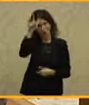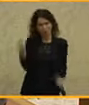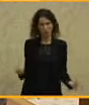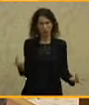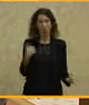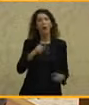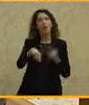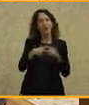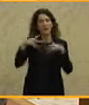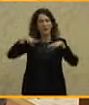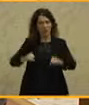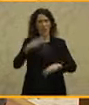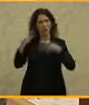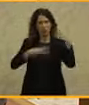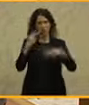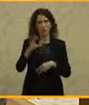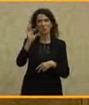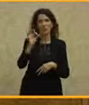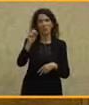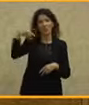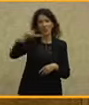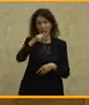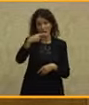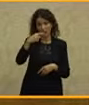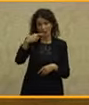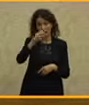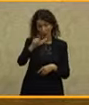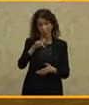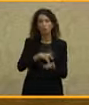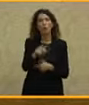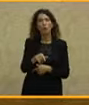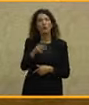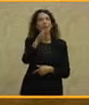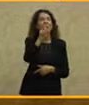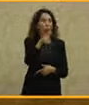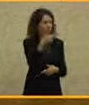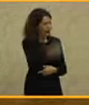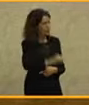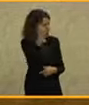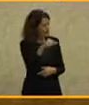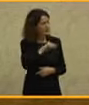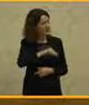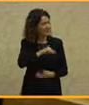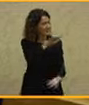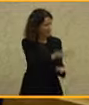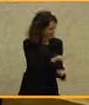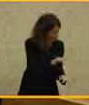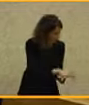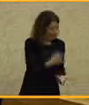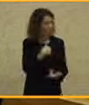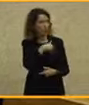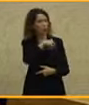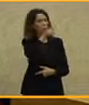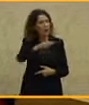había reservado en un restaurante senegalés. Mira, Raúl, lo importante, ¿vale? ¿Sí? Es que estés tranquilo y que